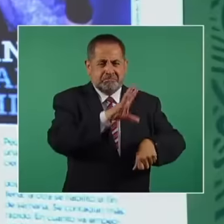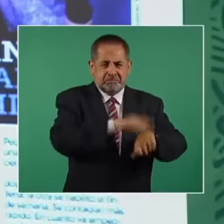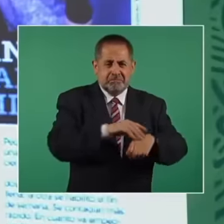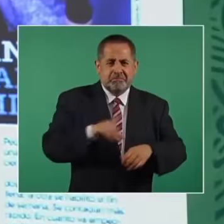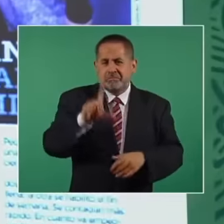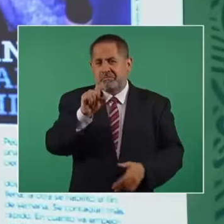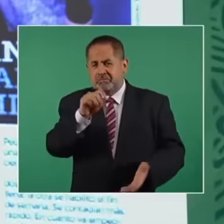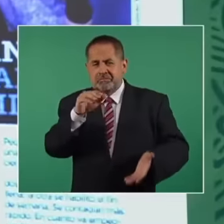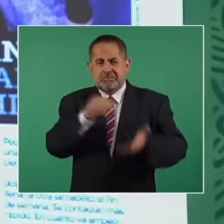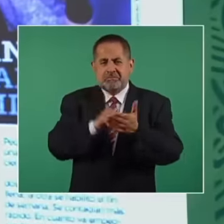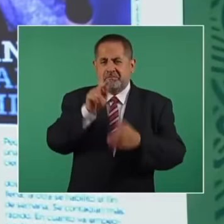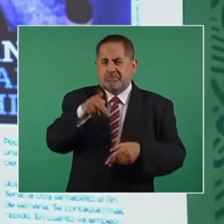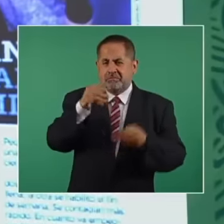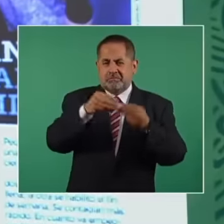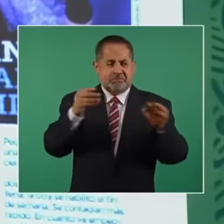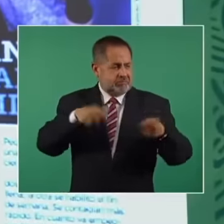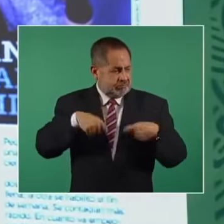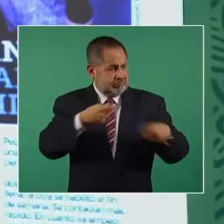20,000 kilómetros.